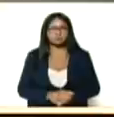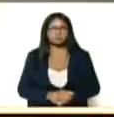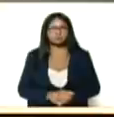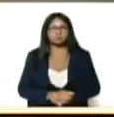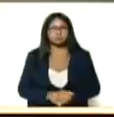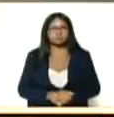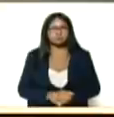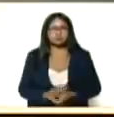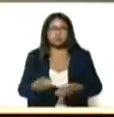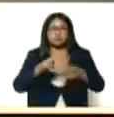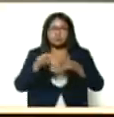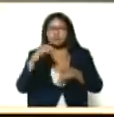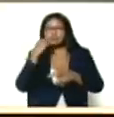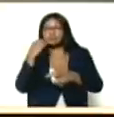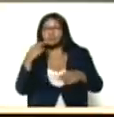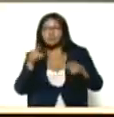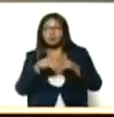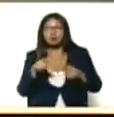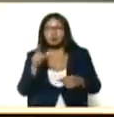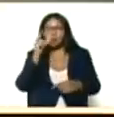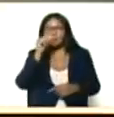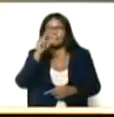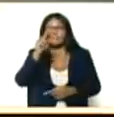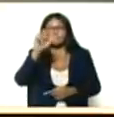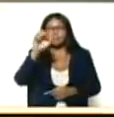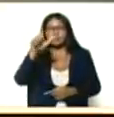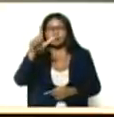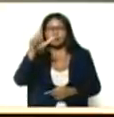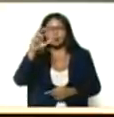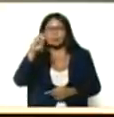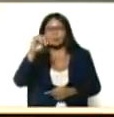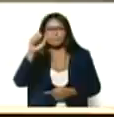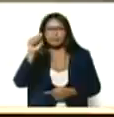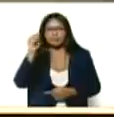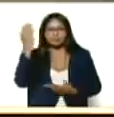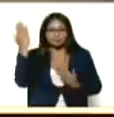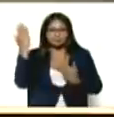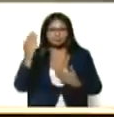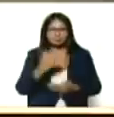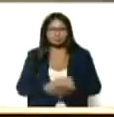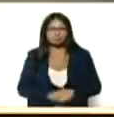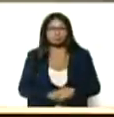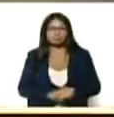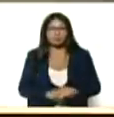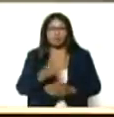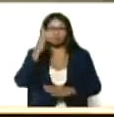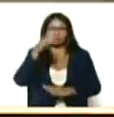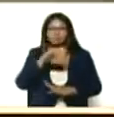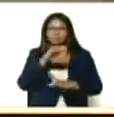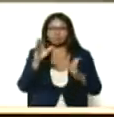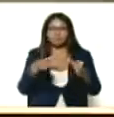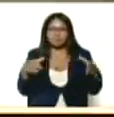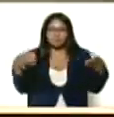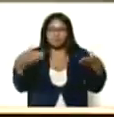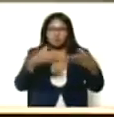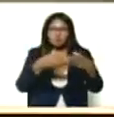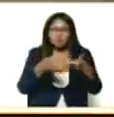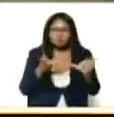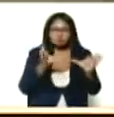sentada al lado del monseñor Vilmamor. Ahí está, bueno, ahí está santificada esa esquina de esta reunión.